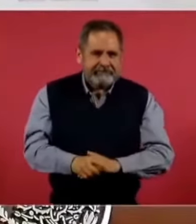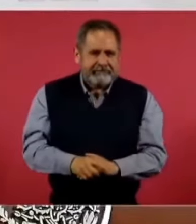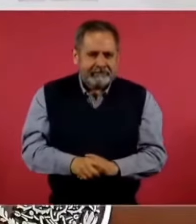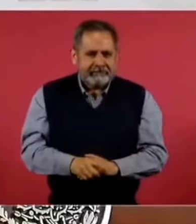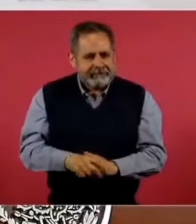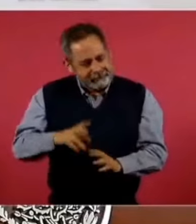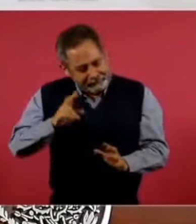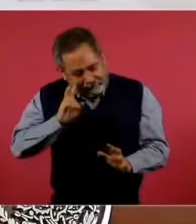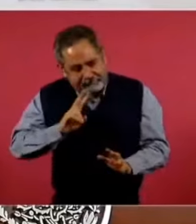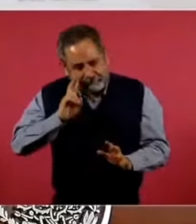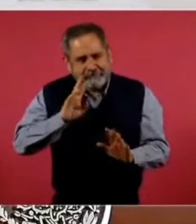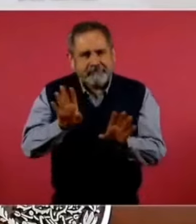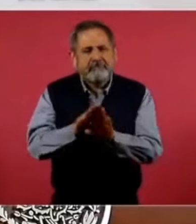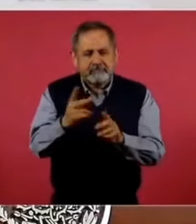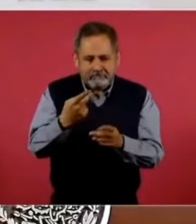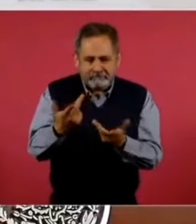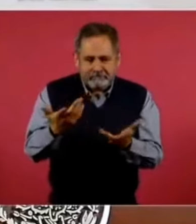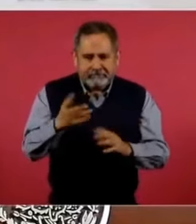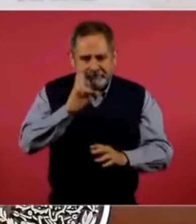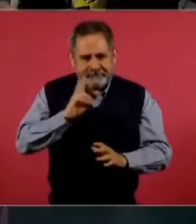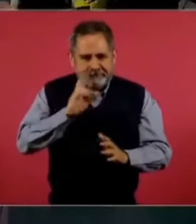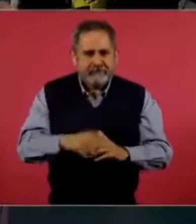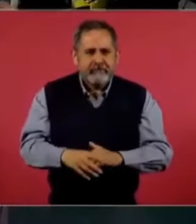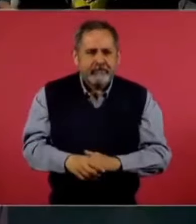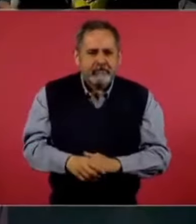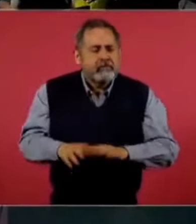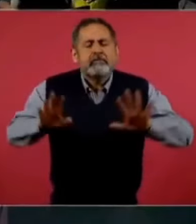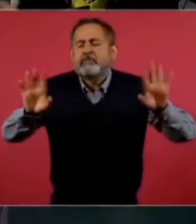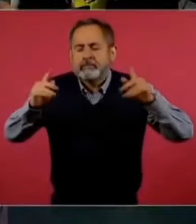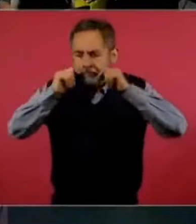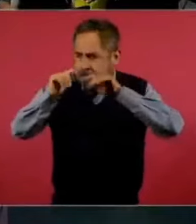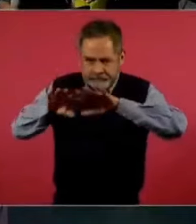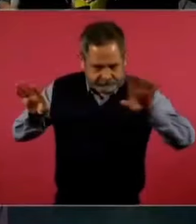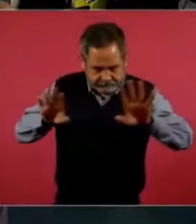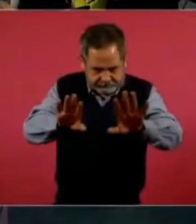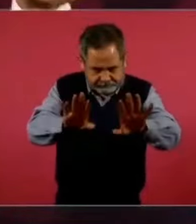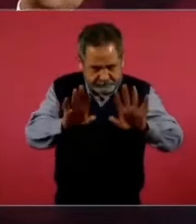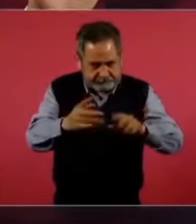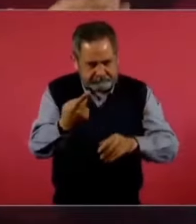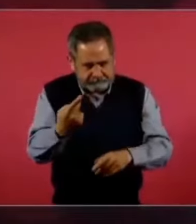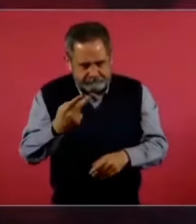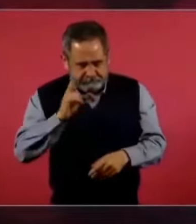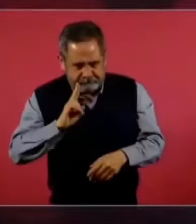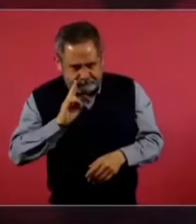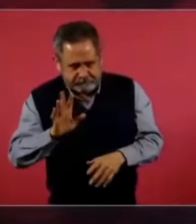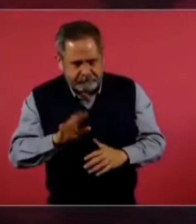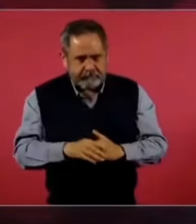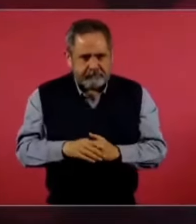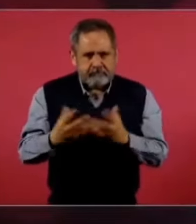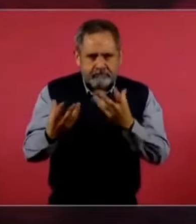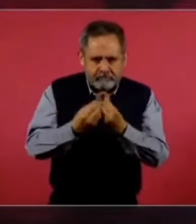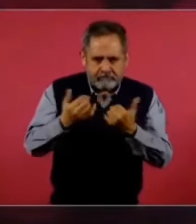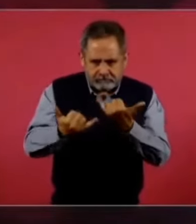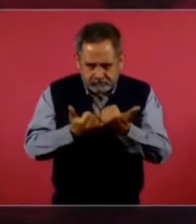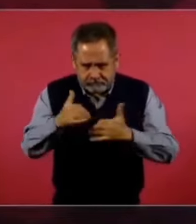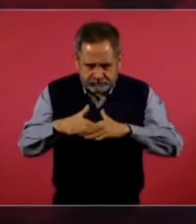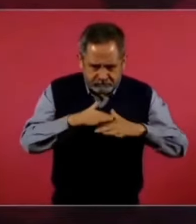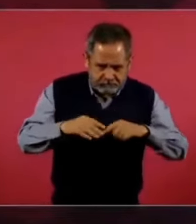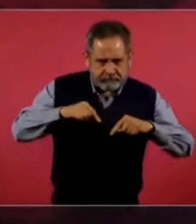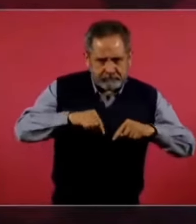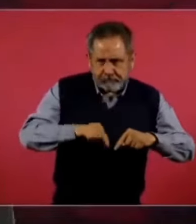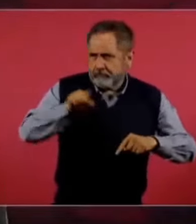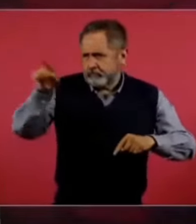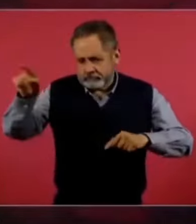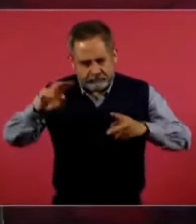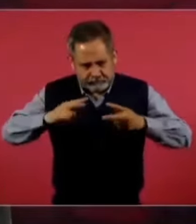a ver cómo le hacemos. Perfecto. Independientemente, ¿sí?, si jugamos dominó aquí o en